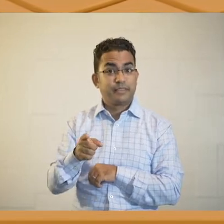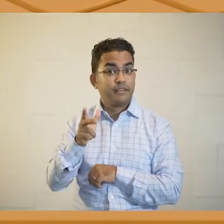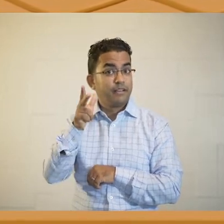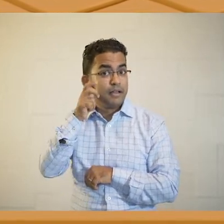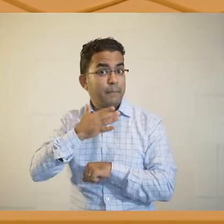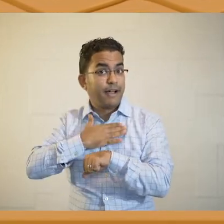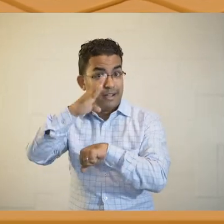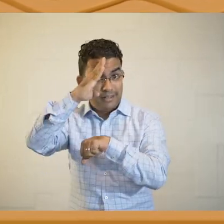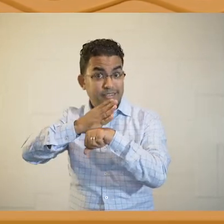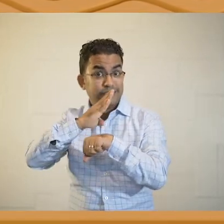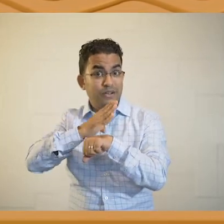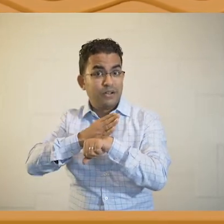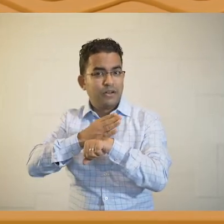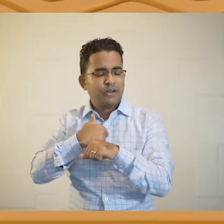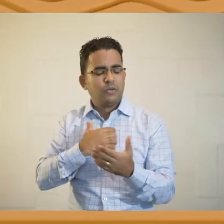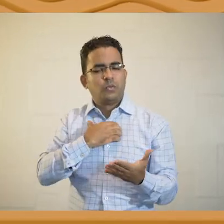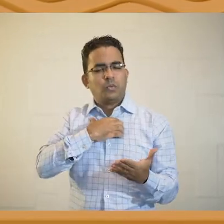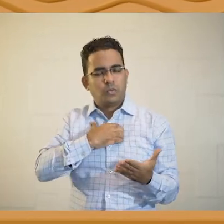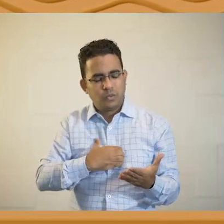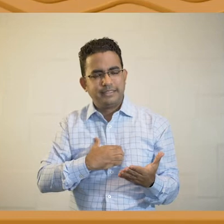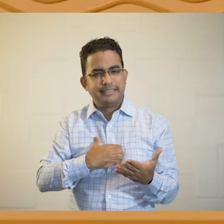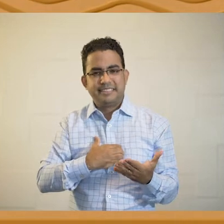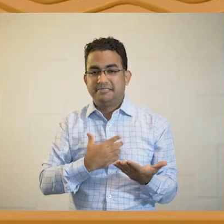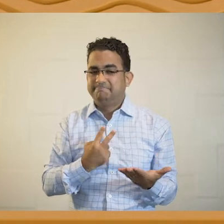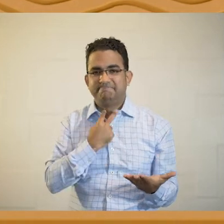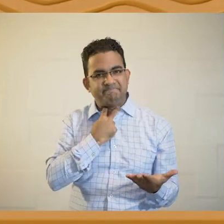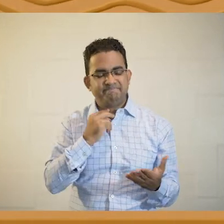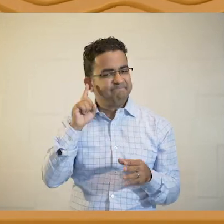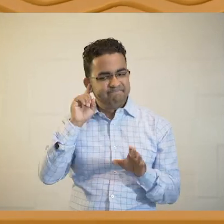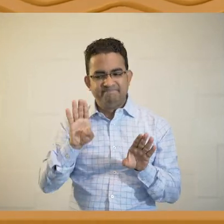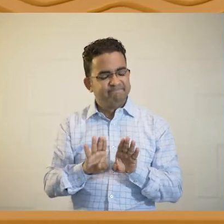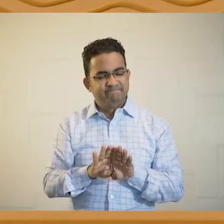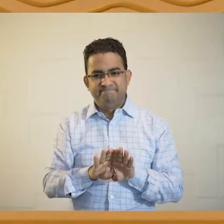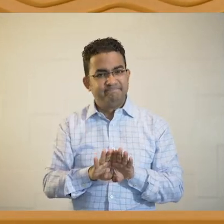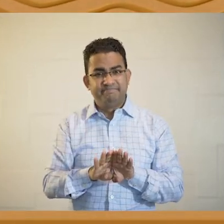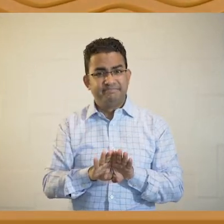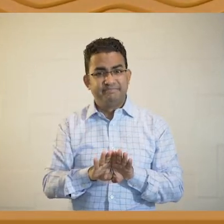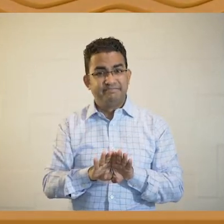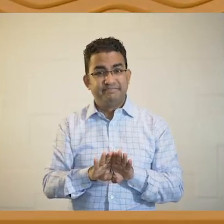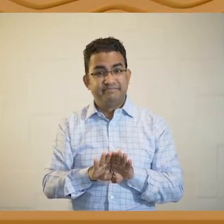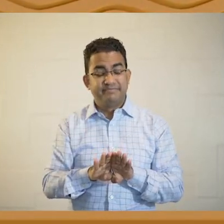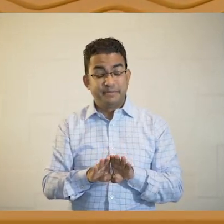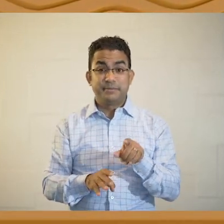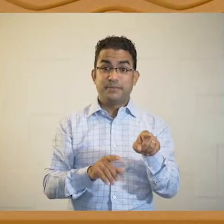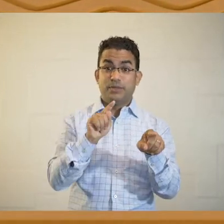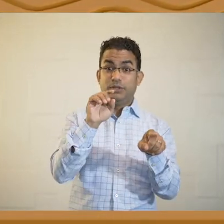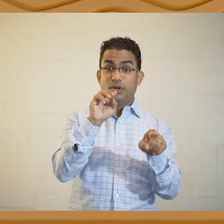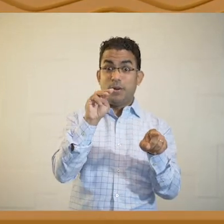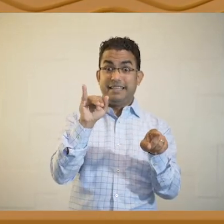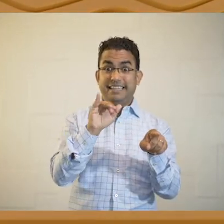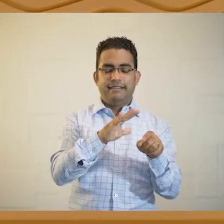Escuchar la voz de mis hijos es el deseo más grande que he tenido en mi vida. A Tommy,